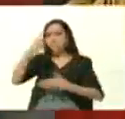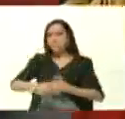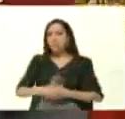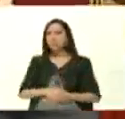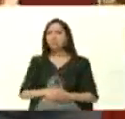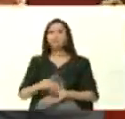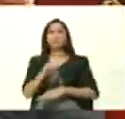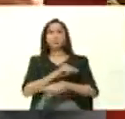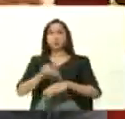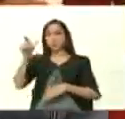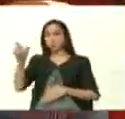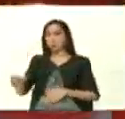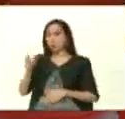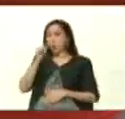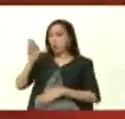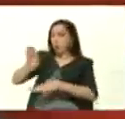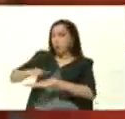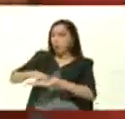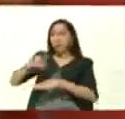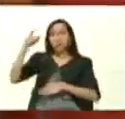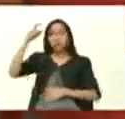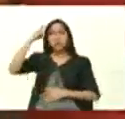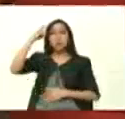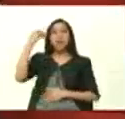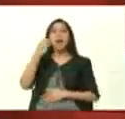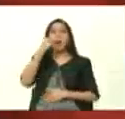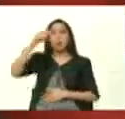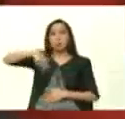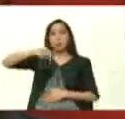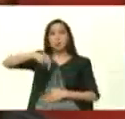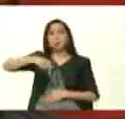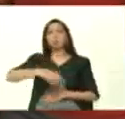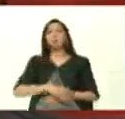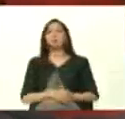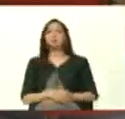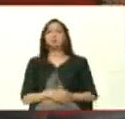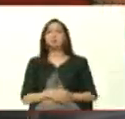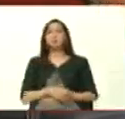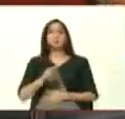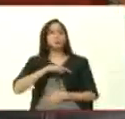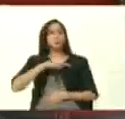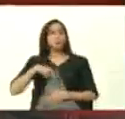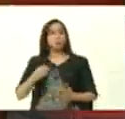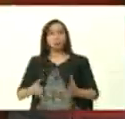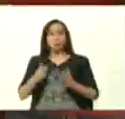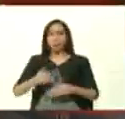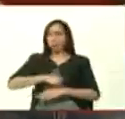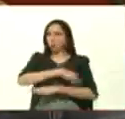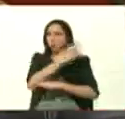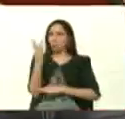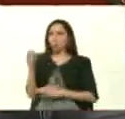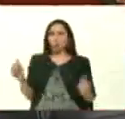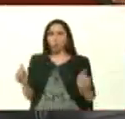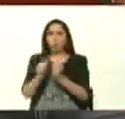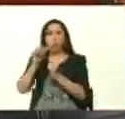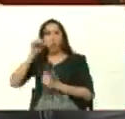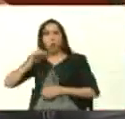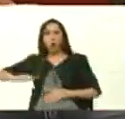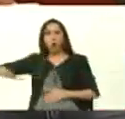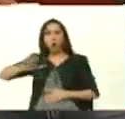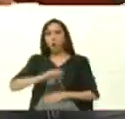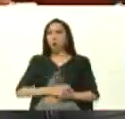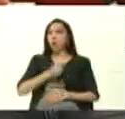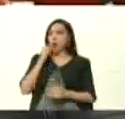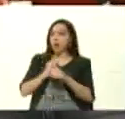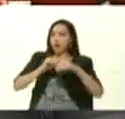Leal. Día de la alimentación, donde nosotros vencemos el bloqueo junto al pueblo, nuestros